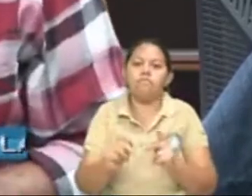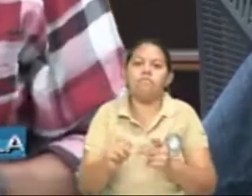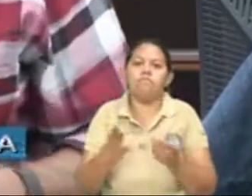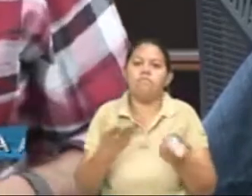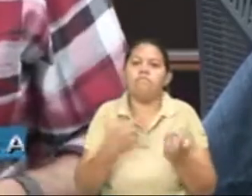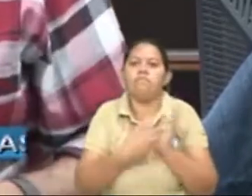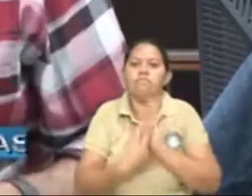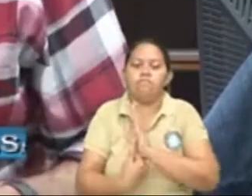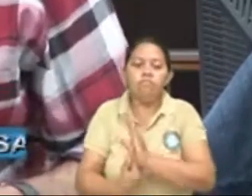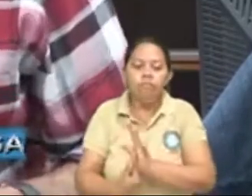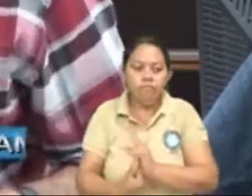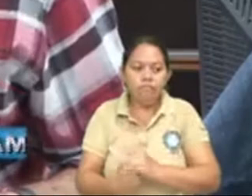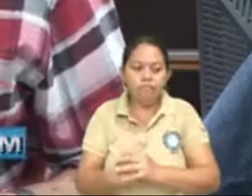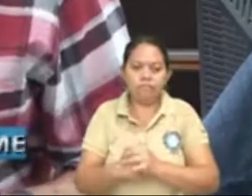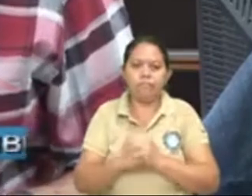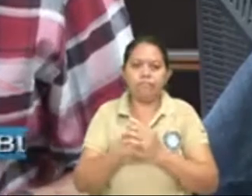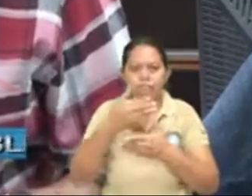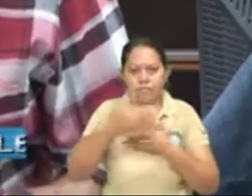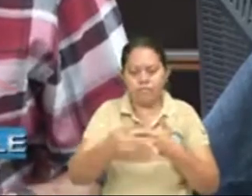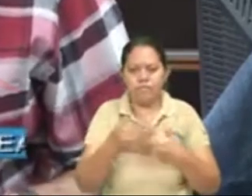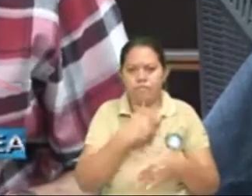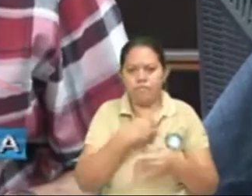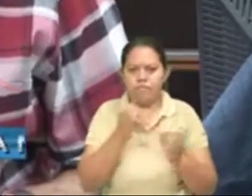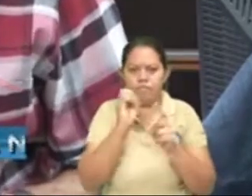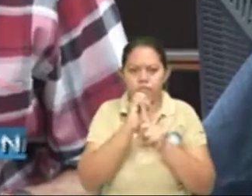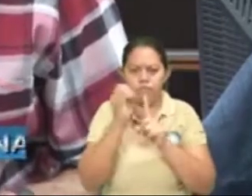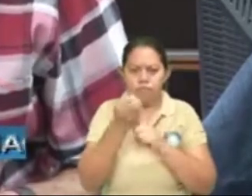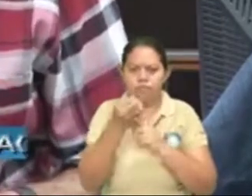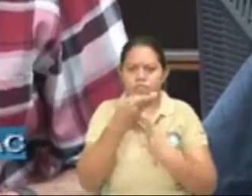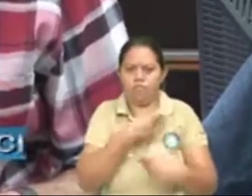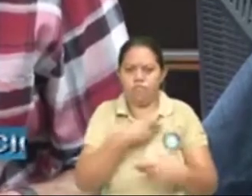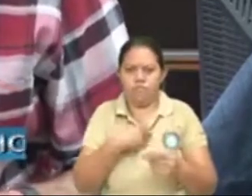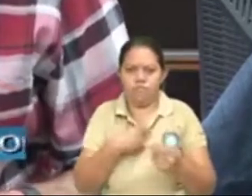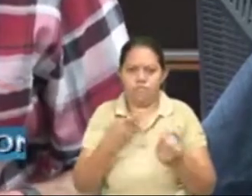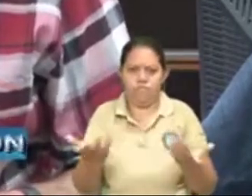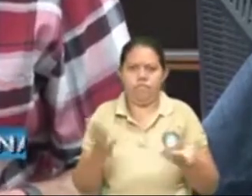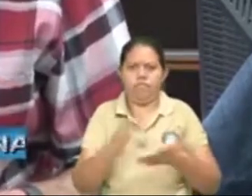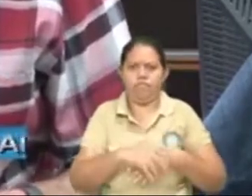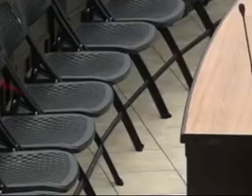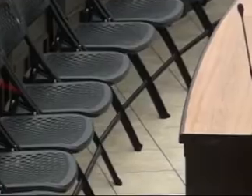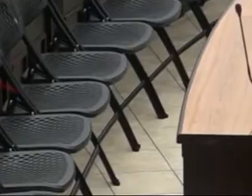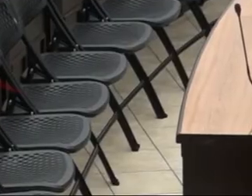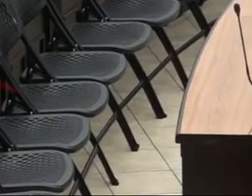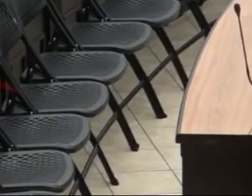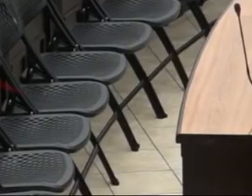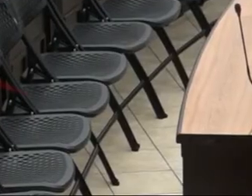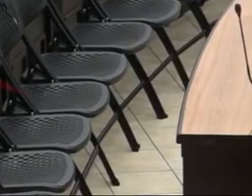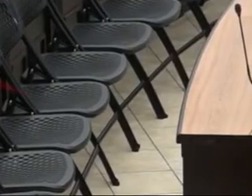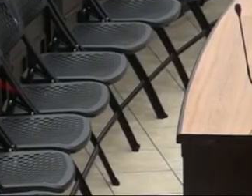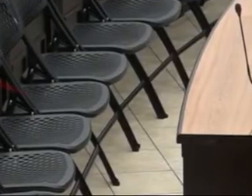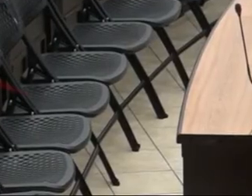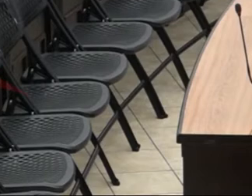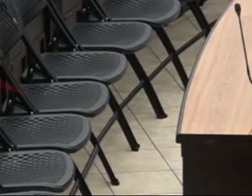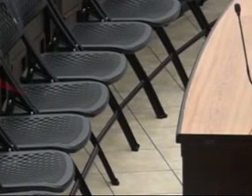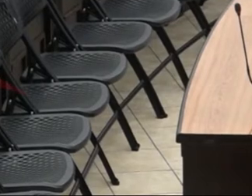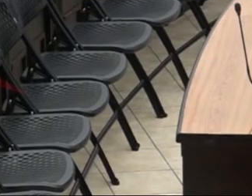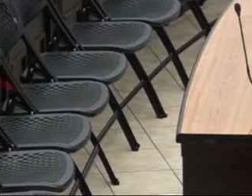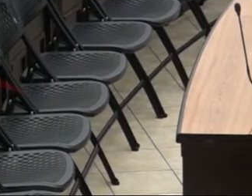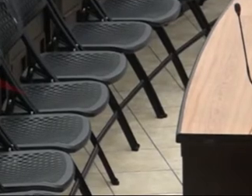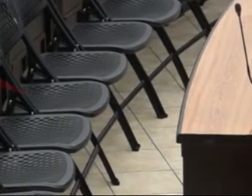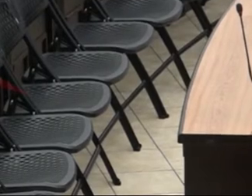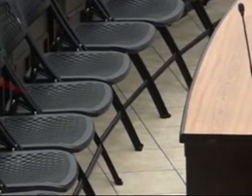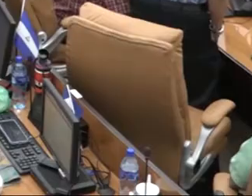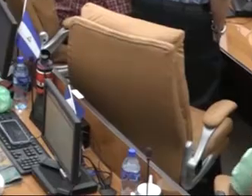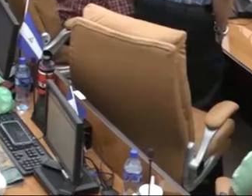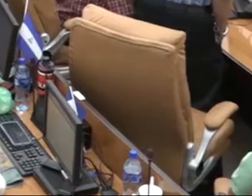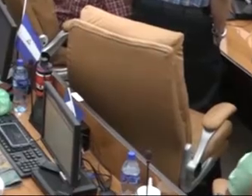de activos dentro de los organismos sin fines de lucro. Dicha ley está compuesta por 12